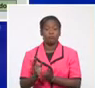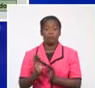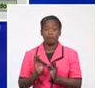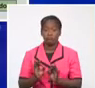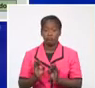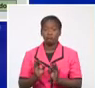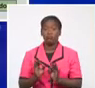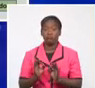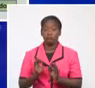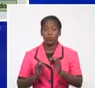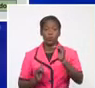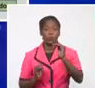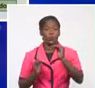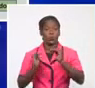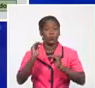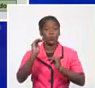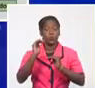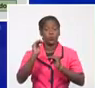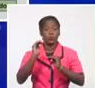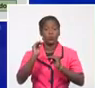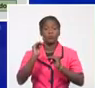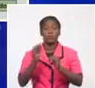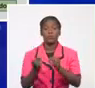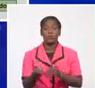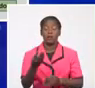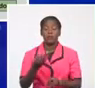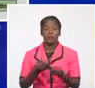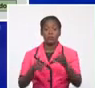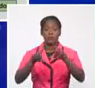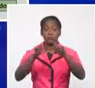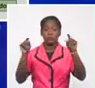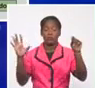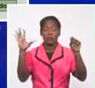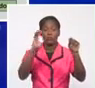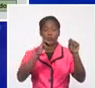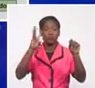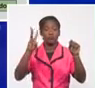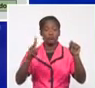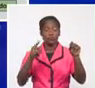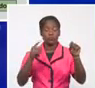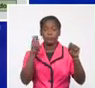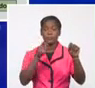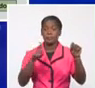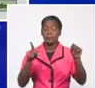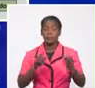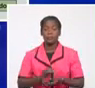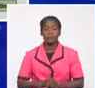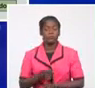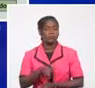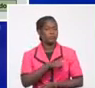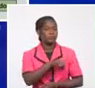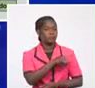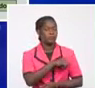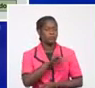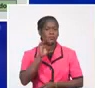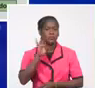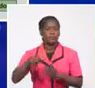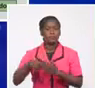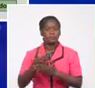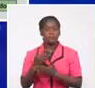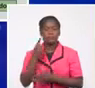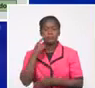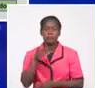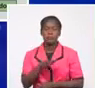muy elevado el número de casos que está presentando en los últimos 15 días, que es lo que se refleja aquí,